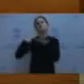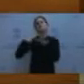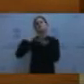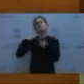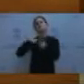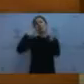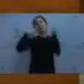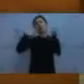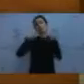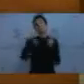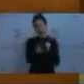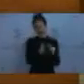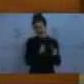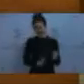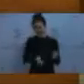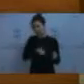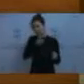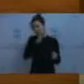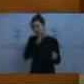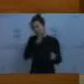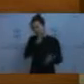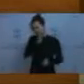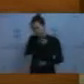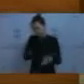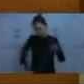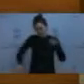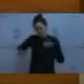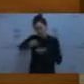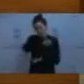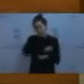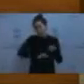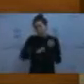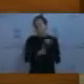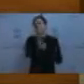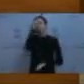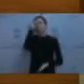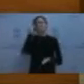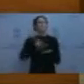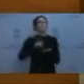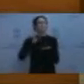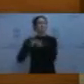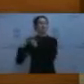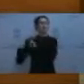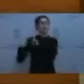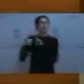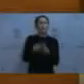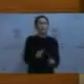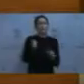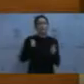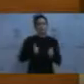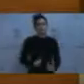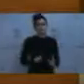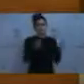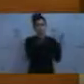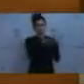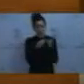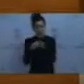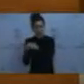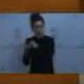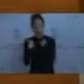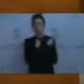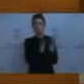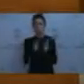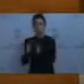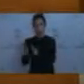muy difícil, con unas turbulencias, en ocasiones dirigidas por algunos grupos parlamentarios, que